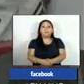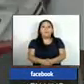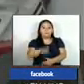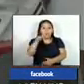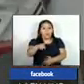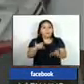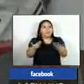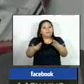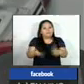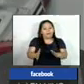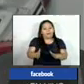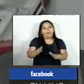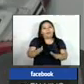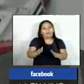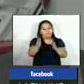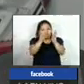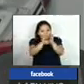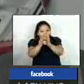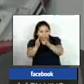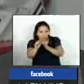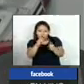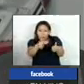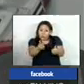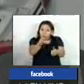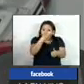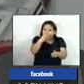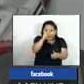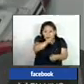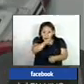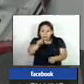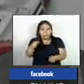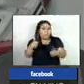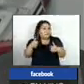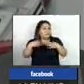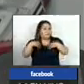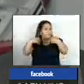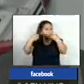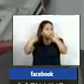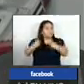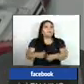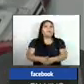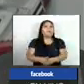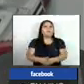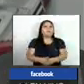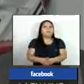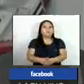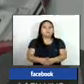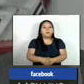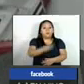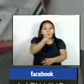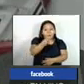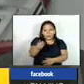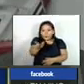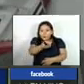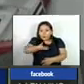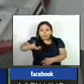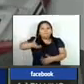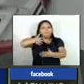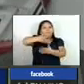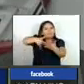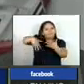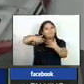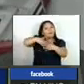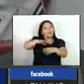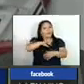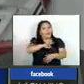planificar un menú saludable en la semana. Y si nosotros hacemos que todos participemos, que sea una actividad